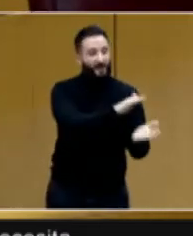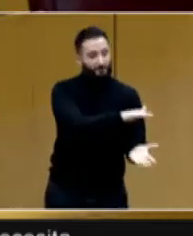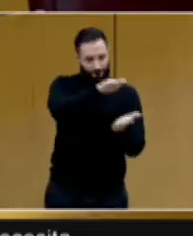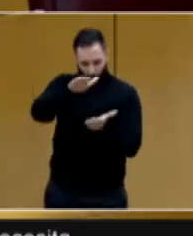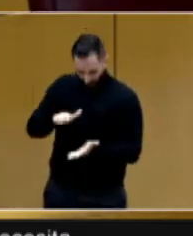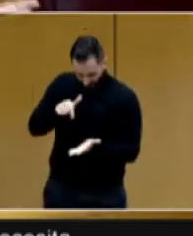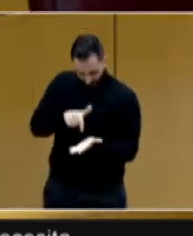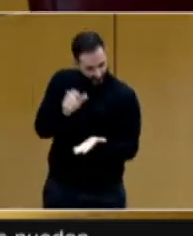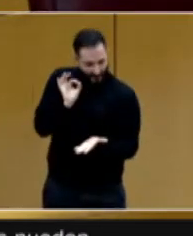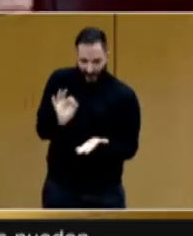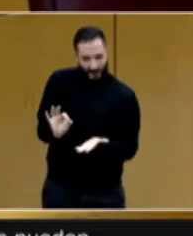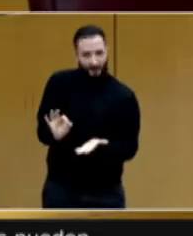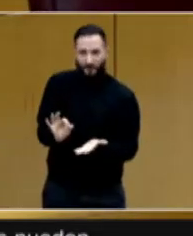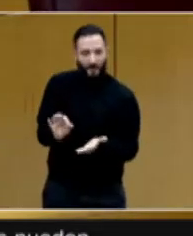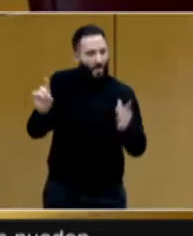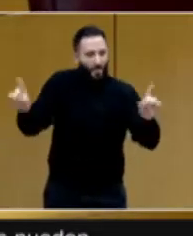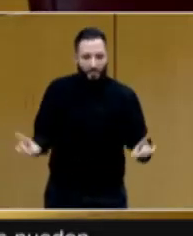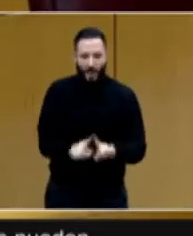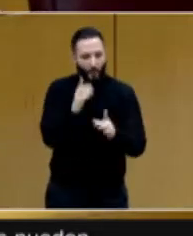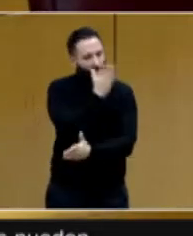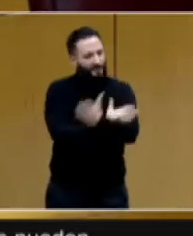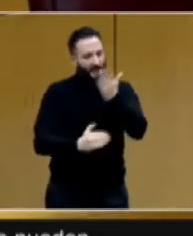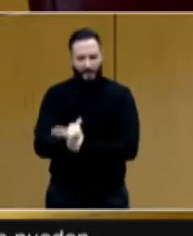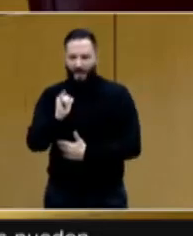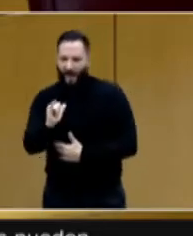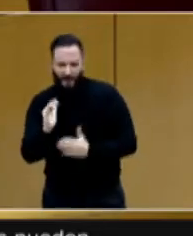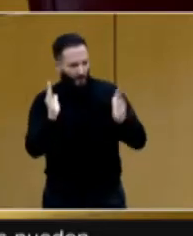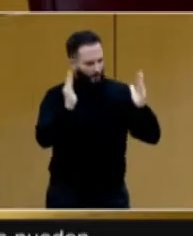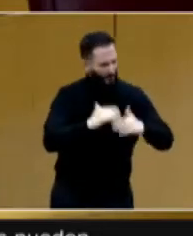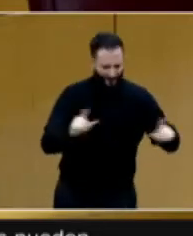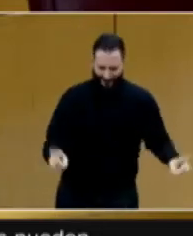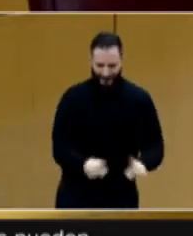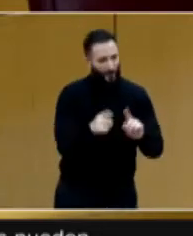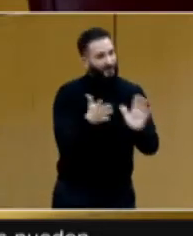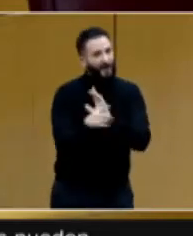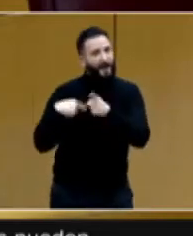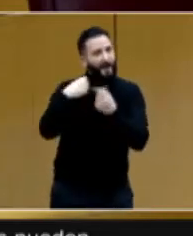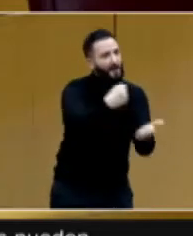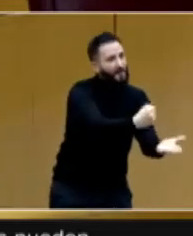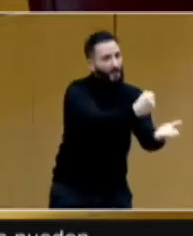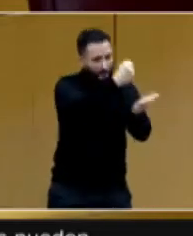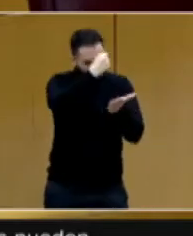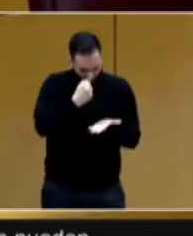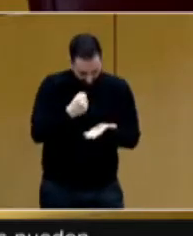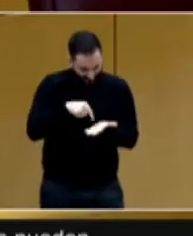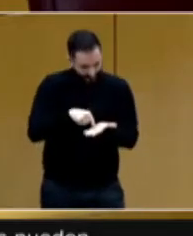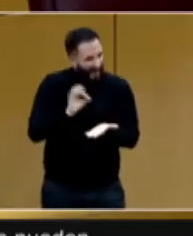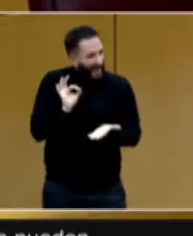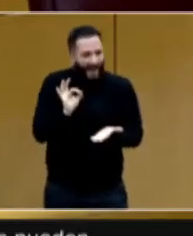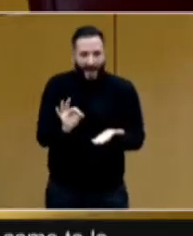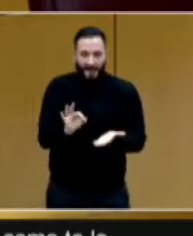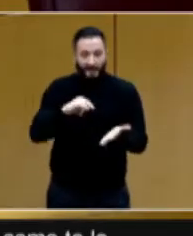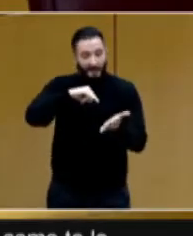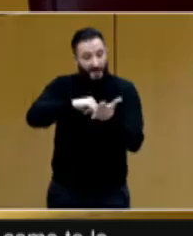dan sí tengas o no tengas discapacidad es decir esos sistemas de administración que cualquier persona puede